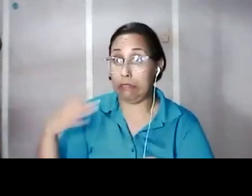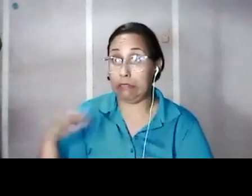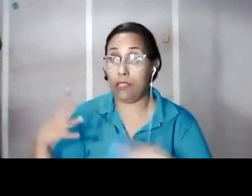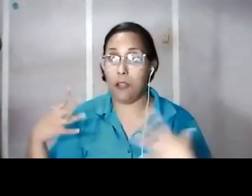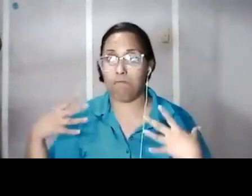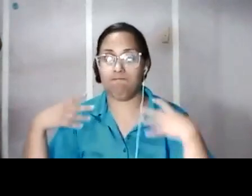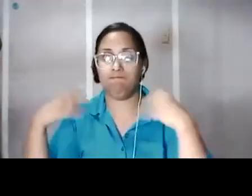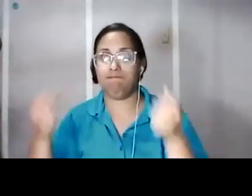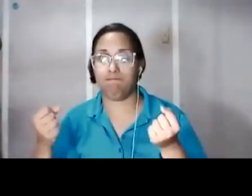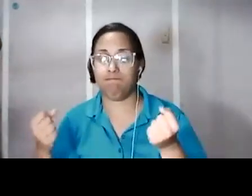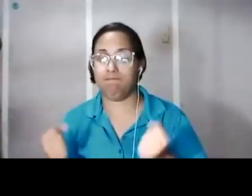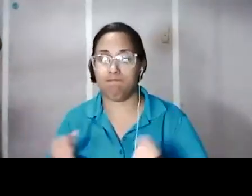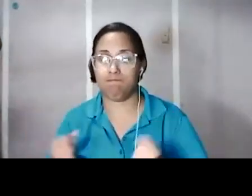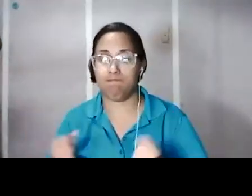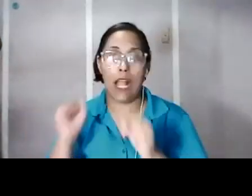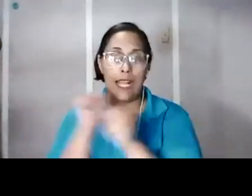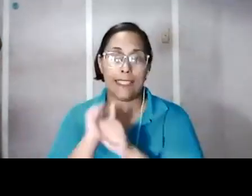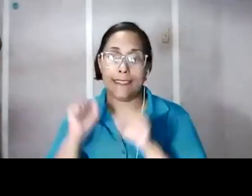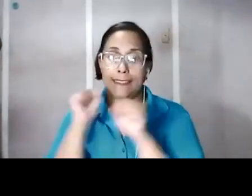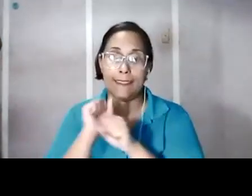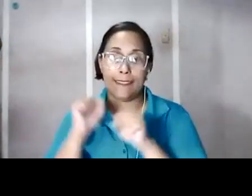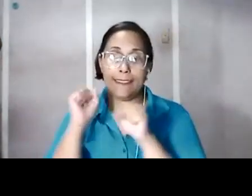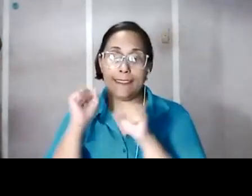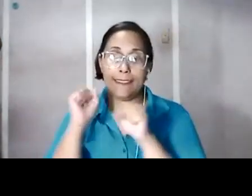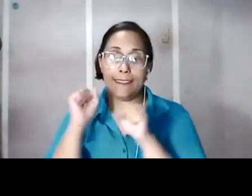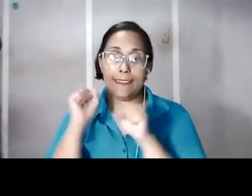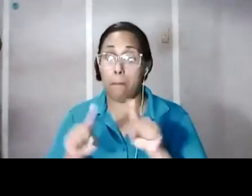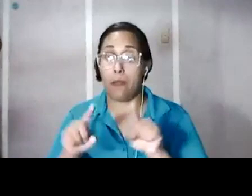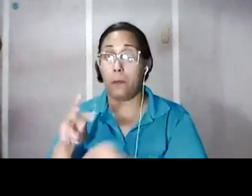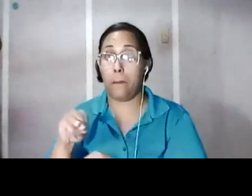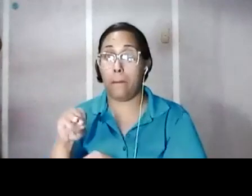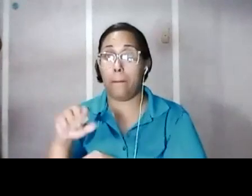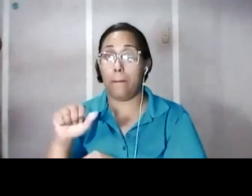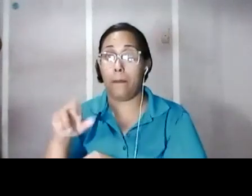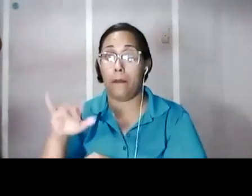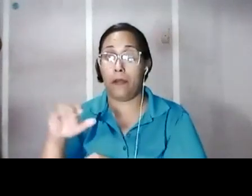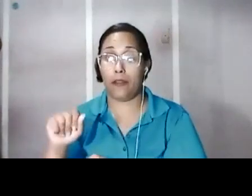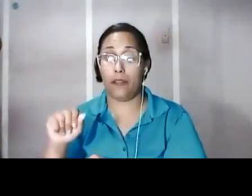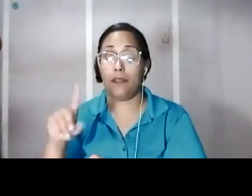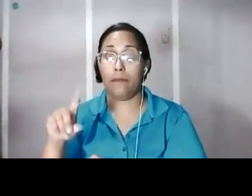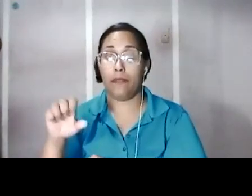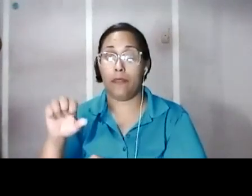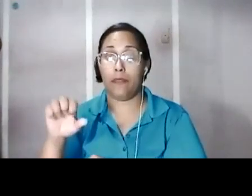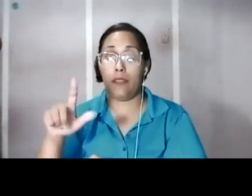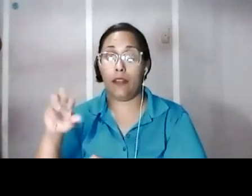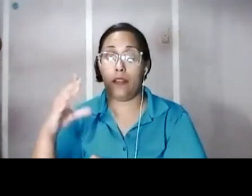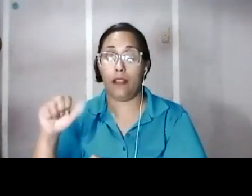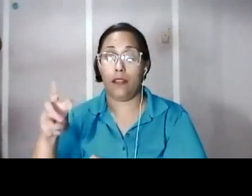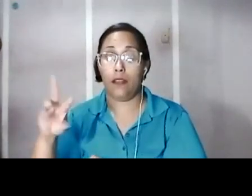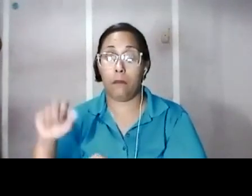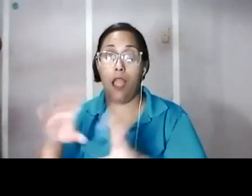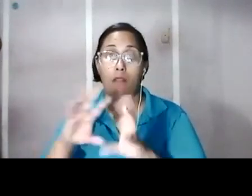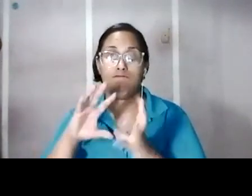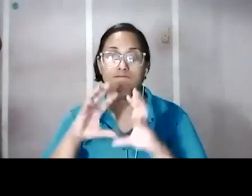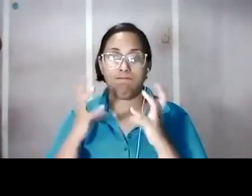fuerza increíble a este trabajo. Pero María del Carmen, eso de que es el mundo al revés,